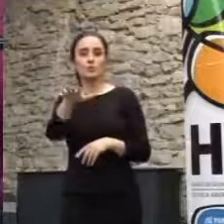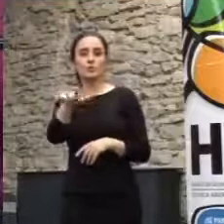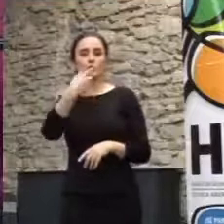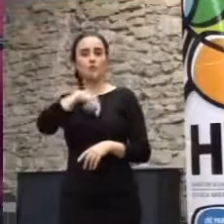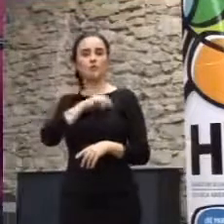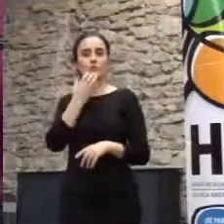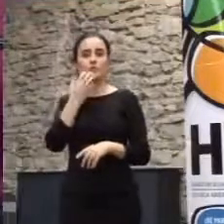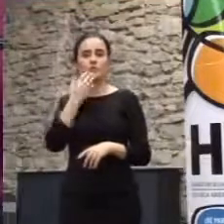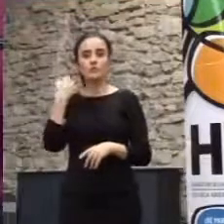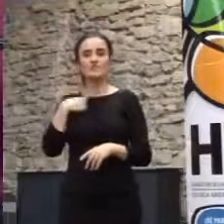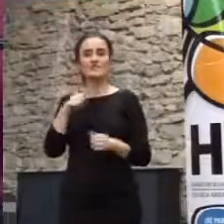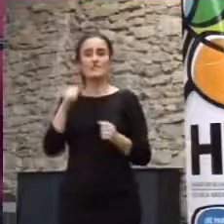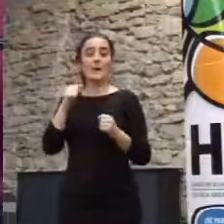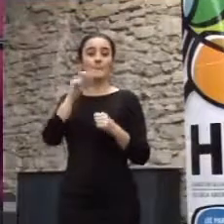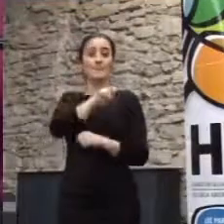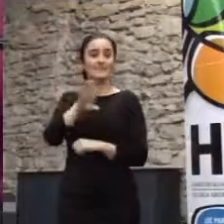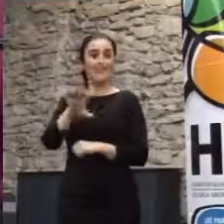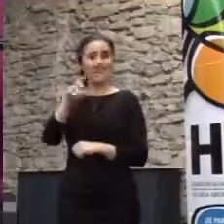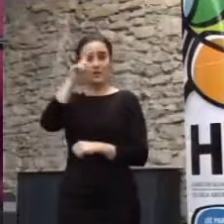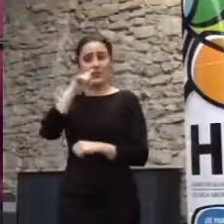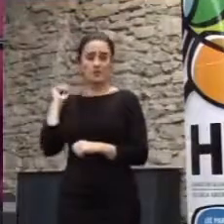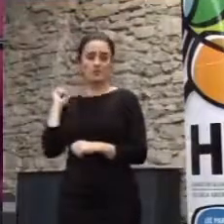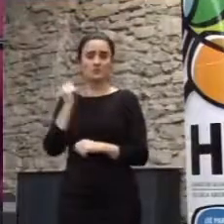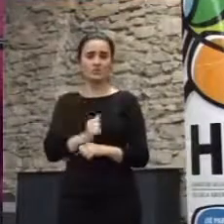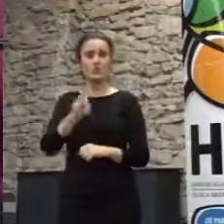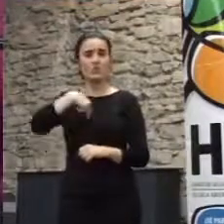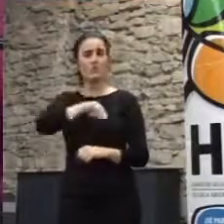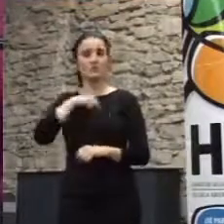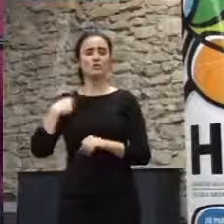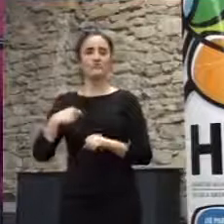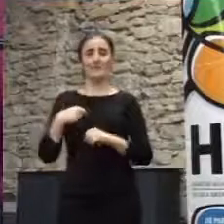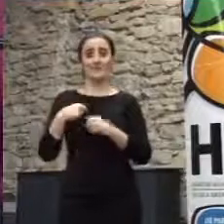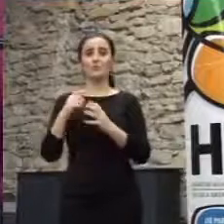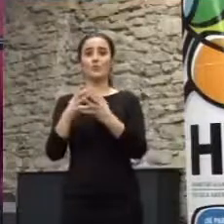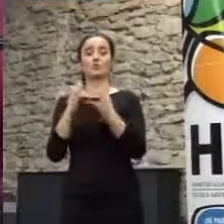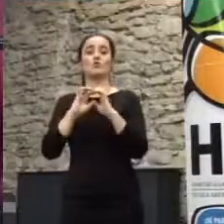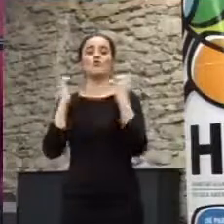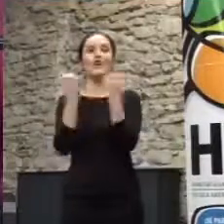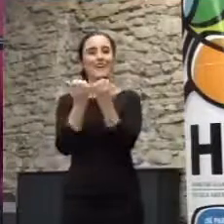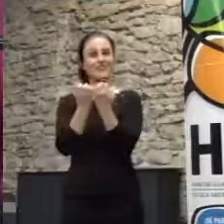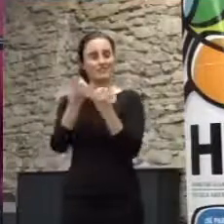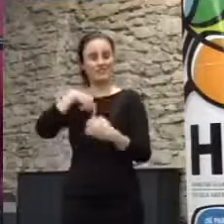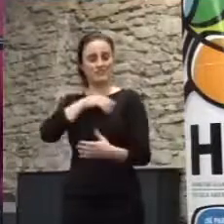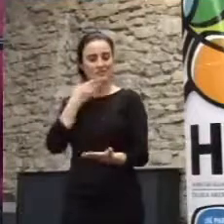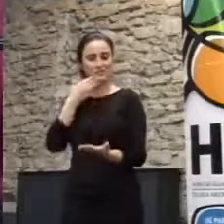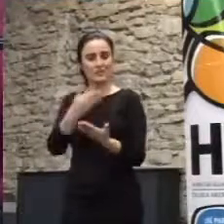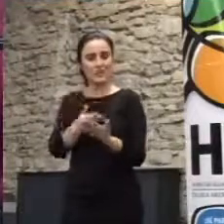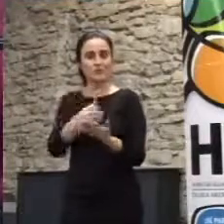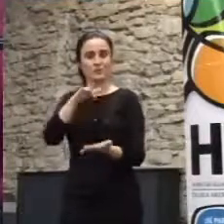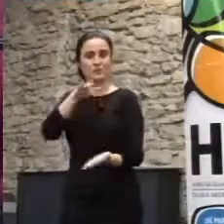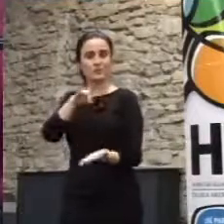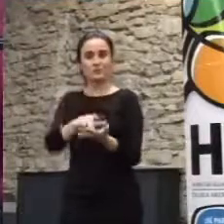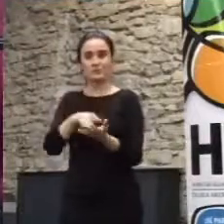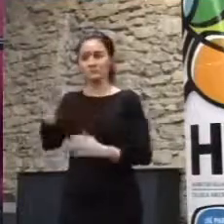convocando desde hace 25 años un propio congreso que trae más de 300 asistentes anuales y no